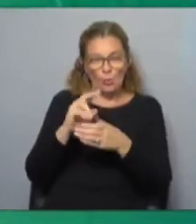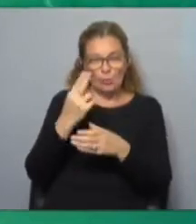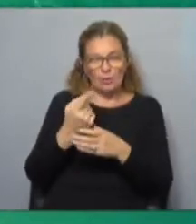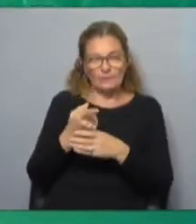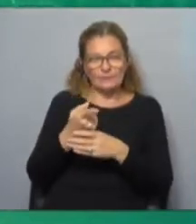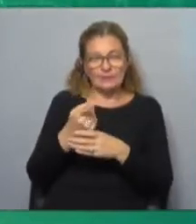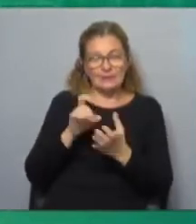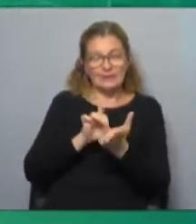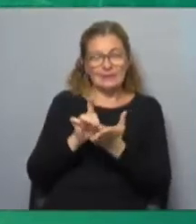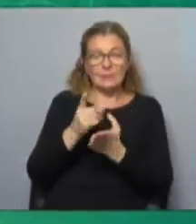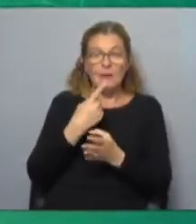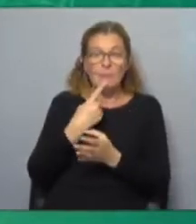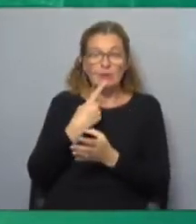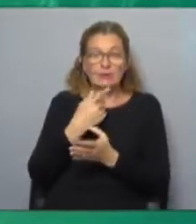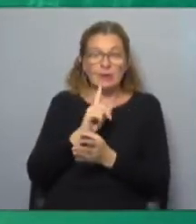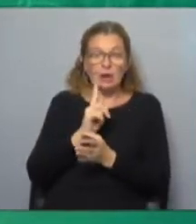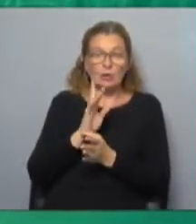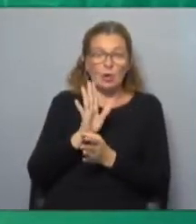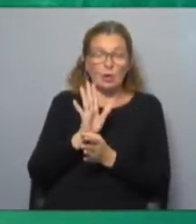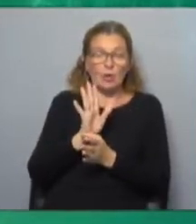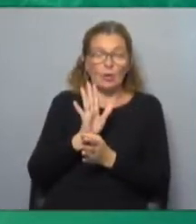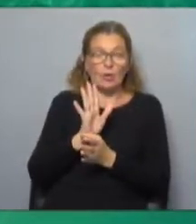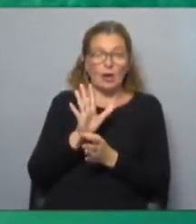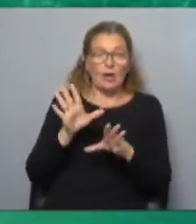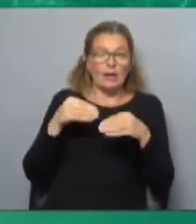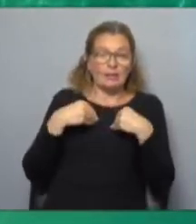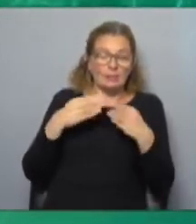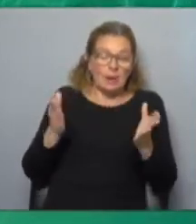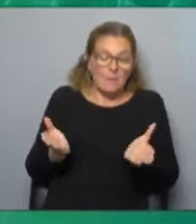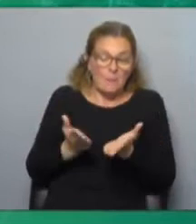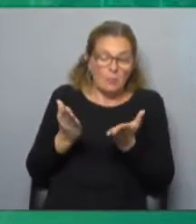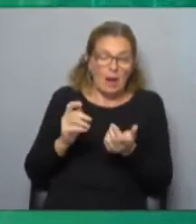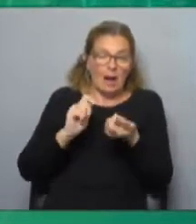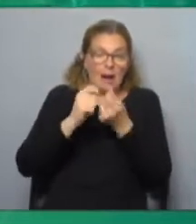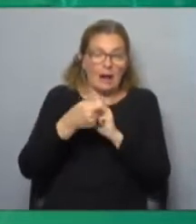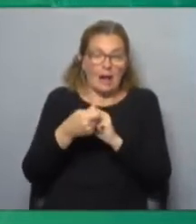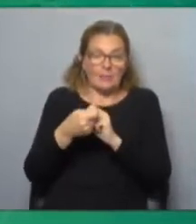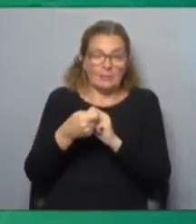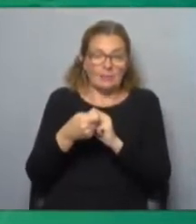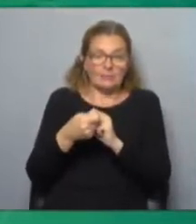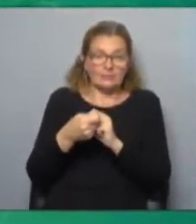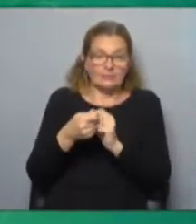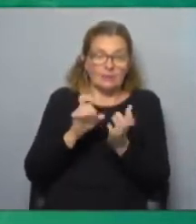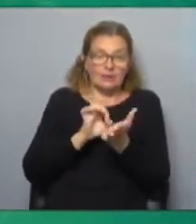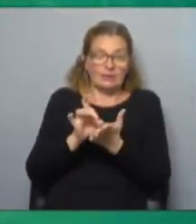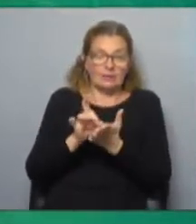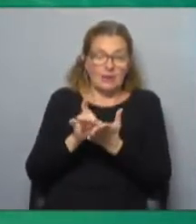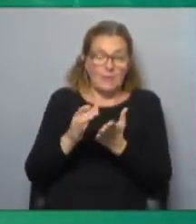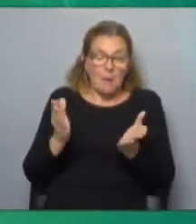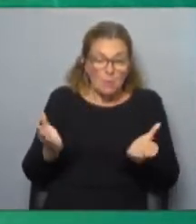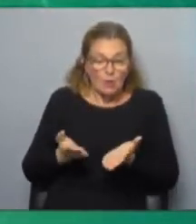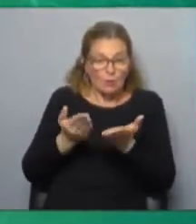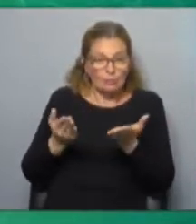Si el sistema político no está dispuesto a empujar estos cambios será el sistema productivo que